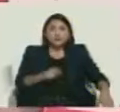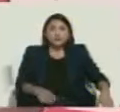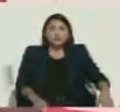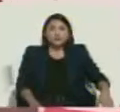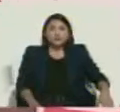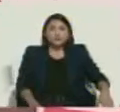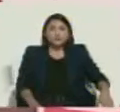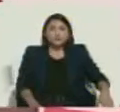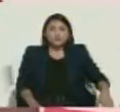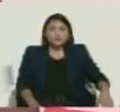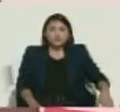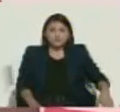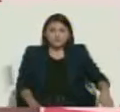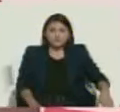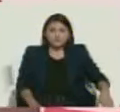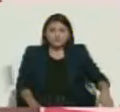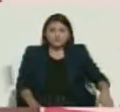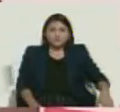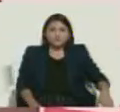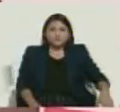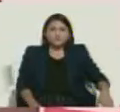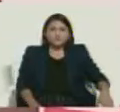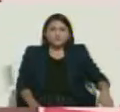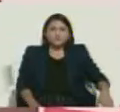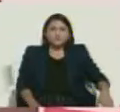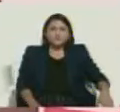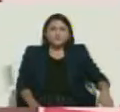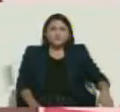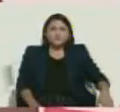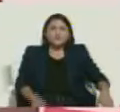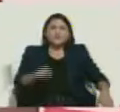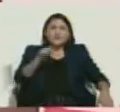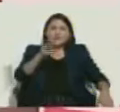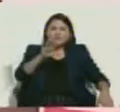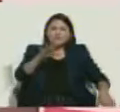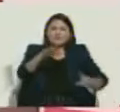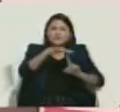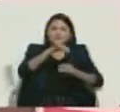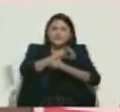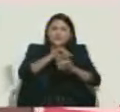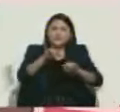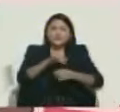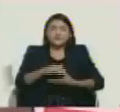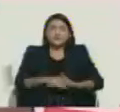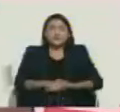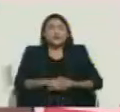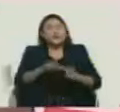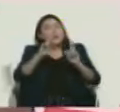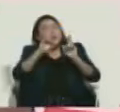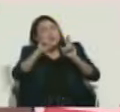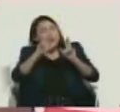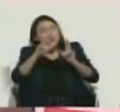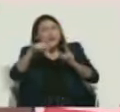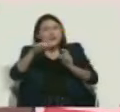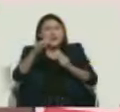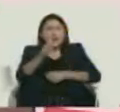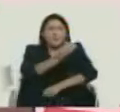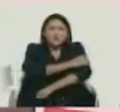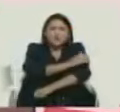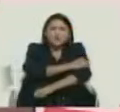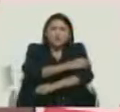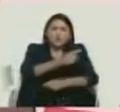de sus acciones. Ese es el final, en verdad. Ese es el final. Ojalá surjan en la oposición venezolana otros